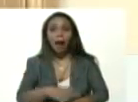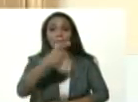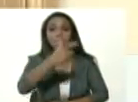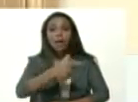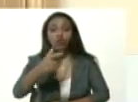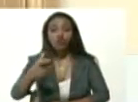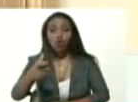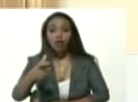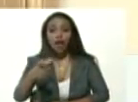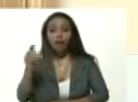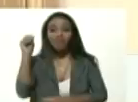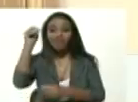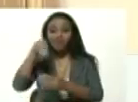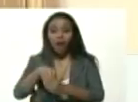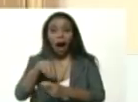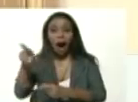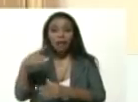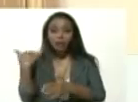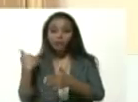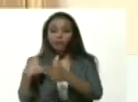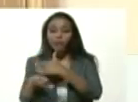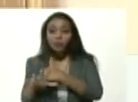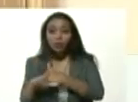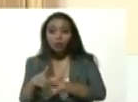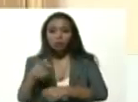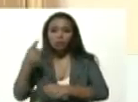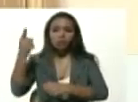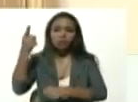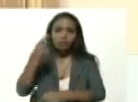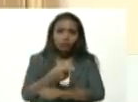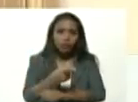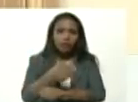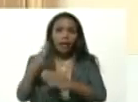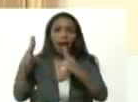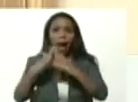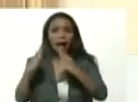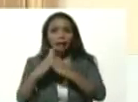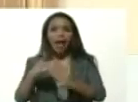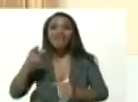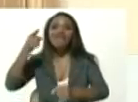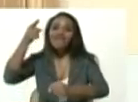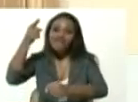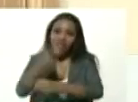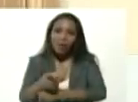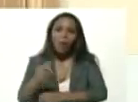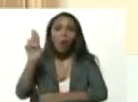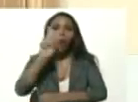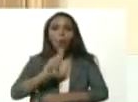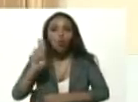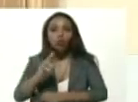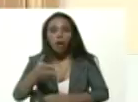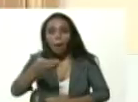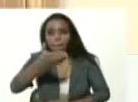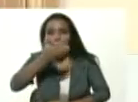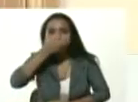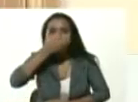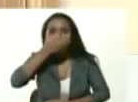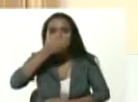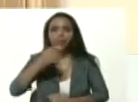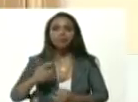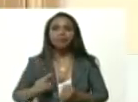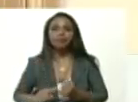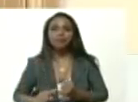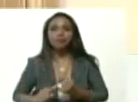que tengan que salir obligatoriamente de sus casas deben utilizar su tapaboca